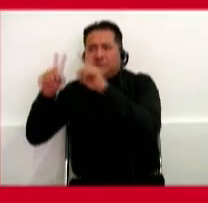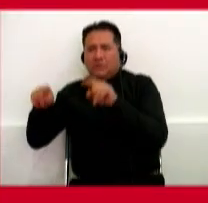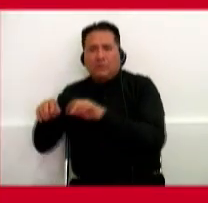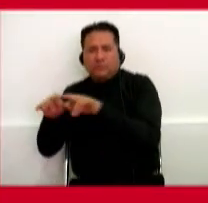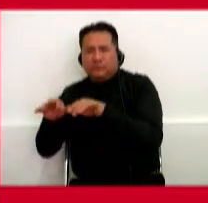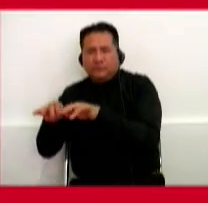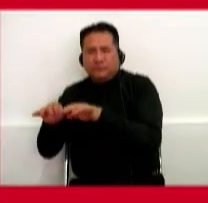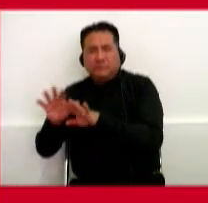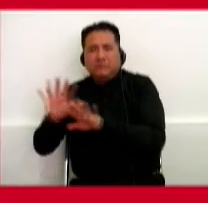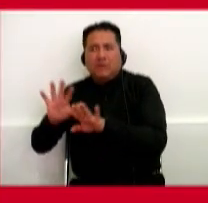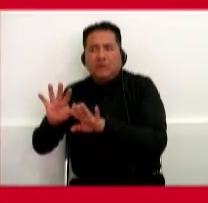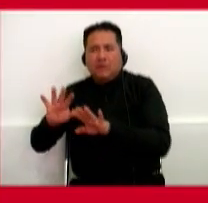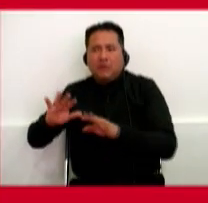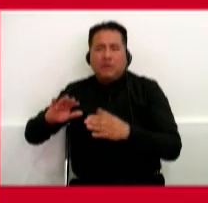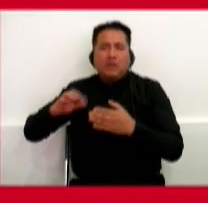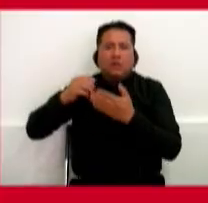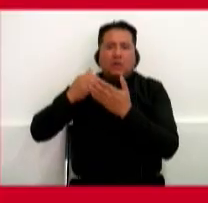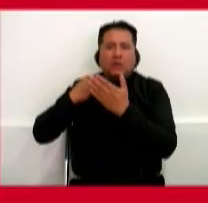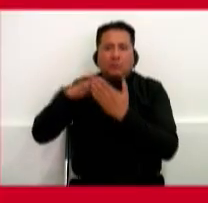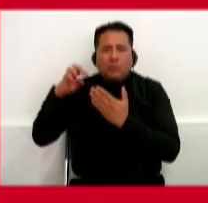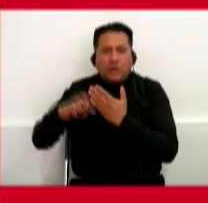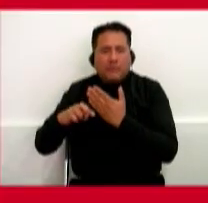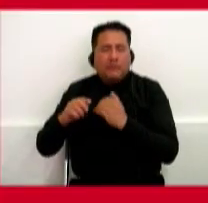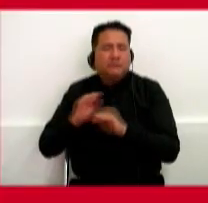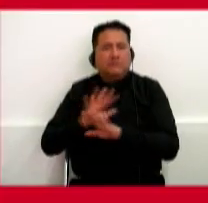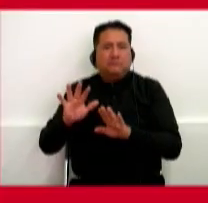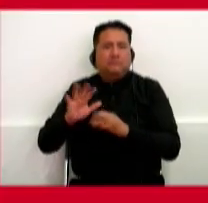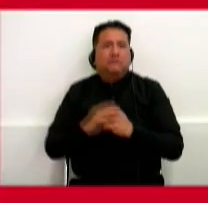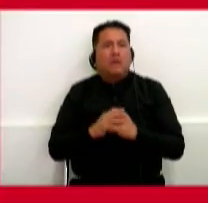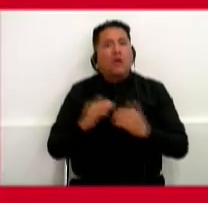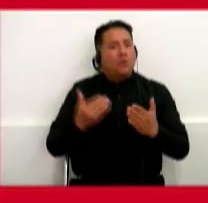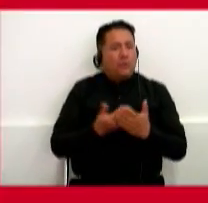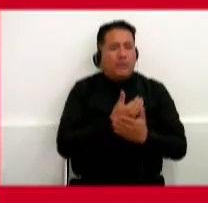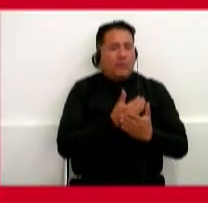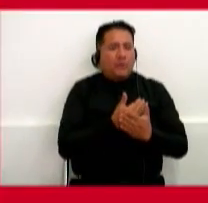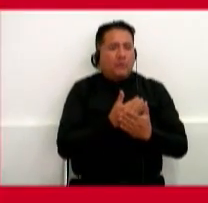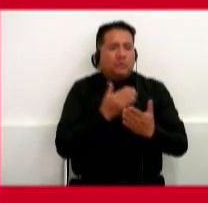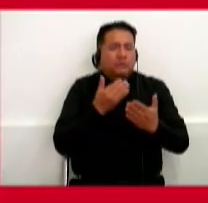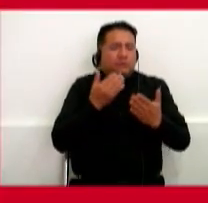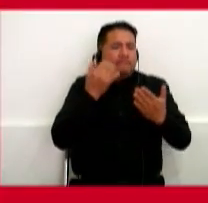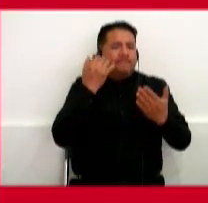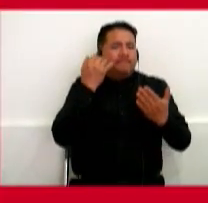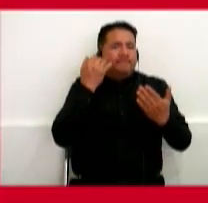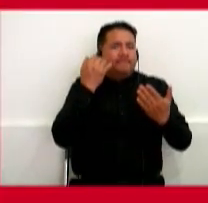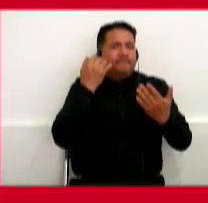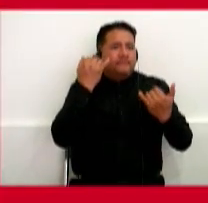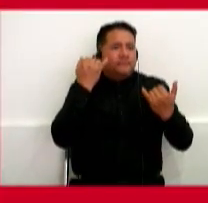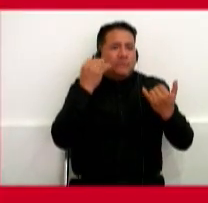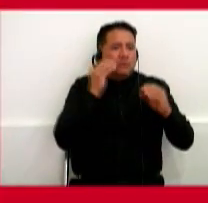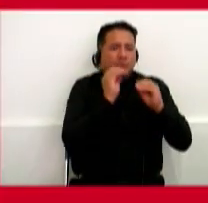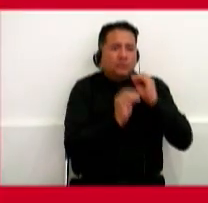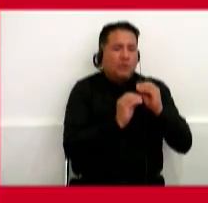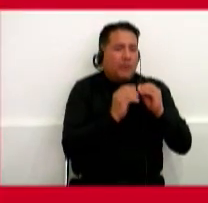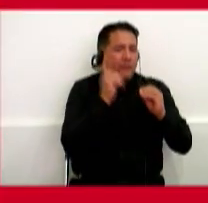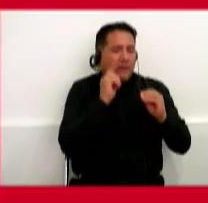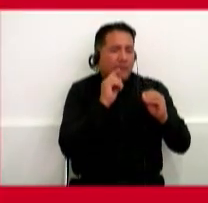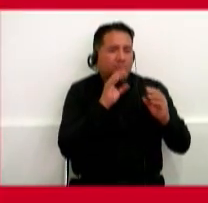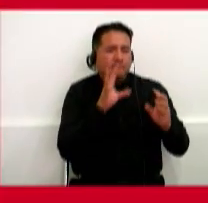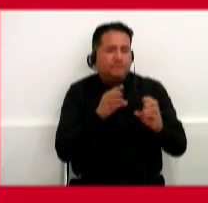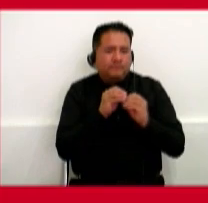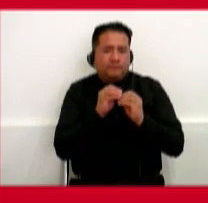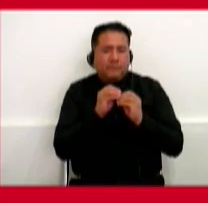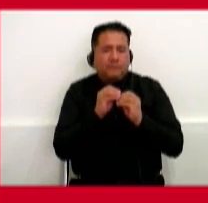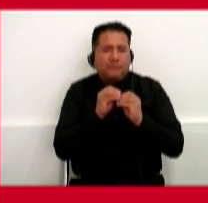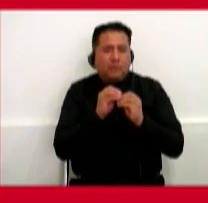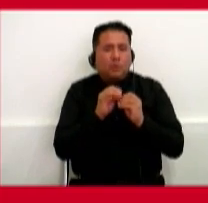toda esta infraestructura y nos permite poder crear nuevas soluciones adicionales usando la